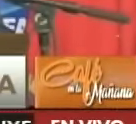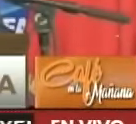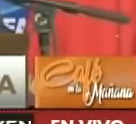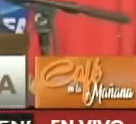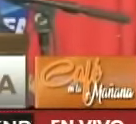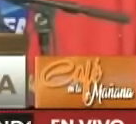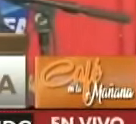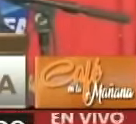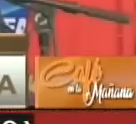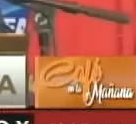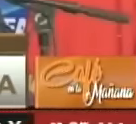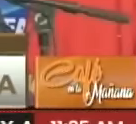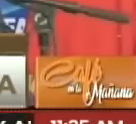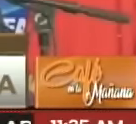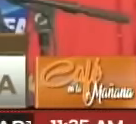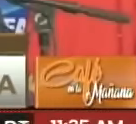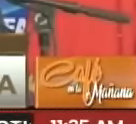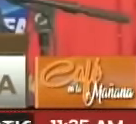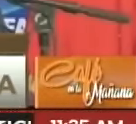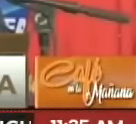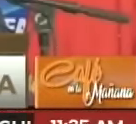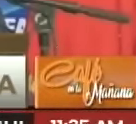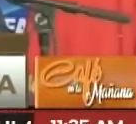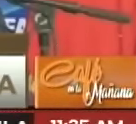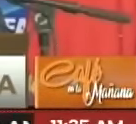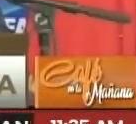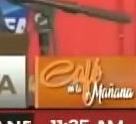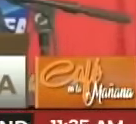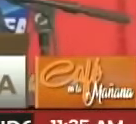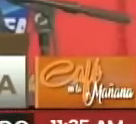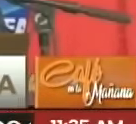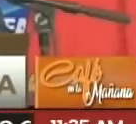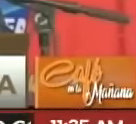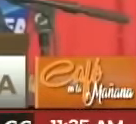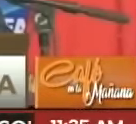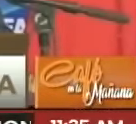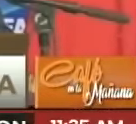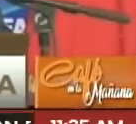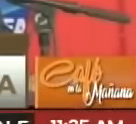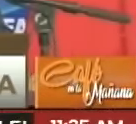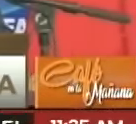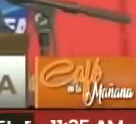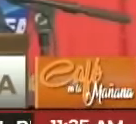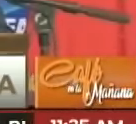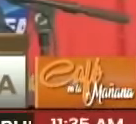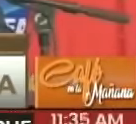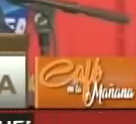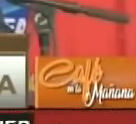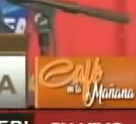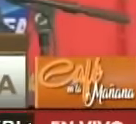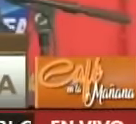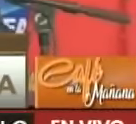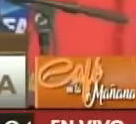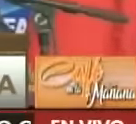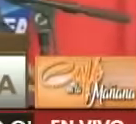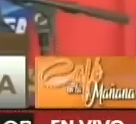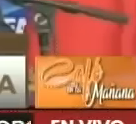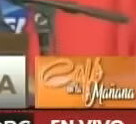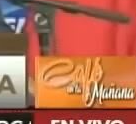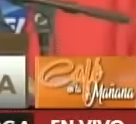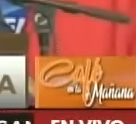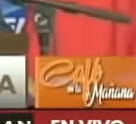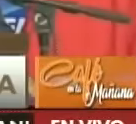manera, y vean esto, lo he dicho en otras alocuciones anteriores a esta, les ha dolido